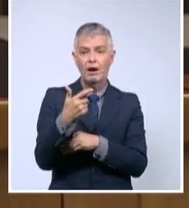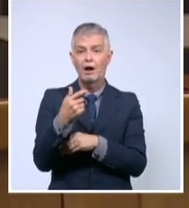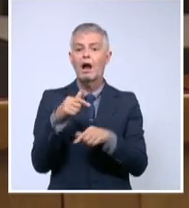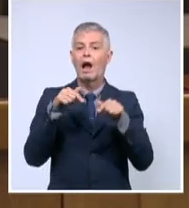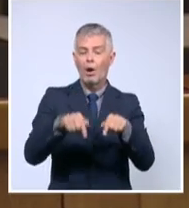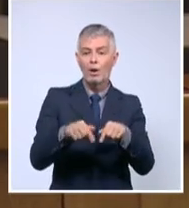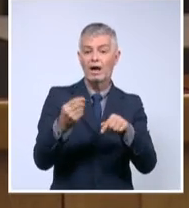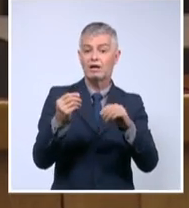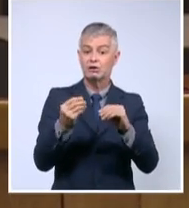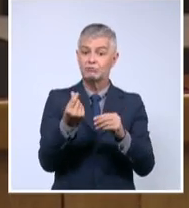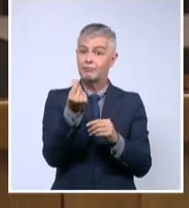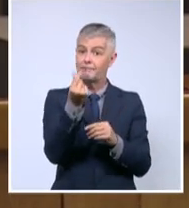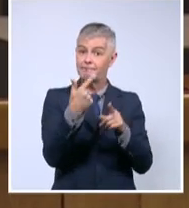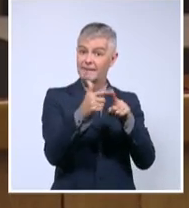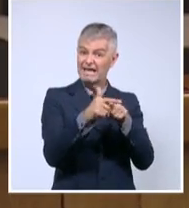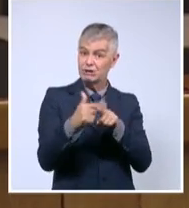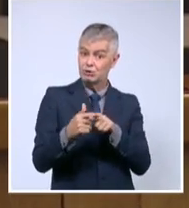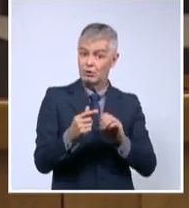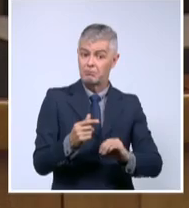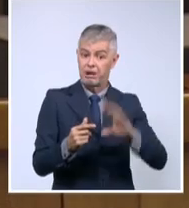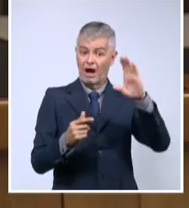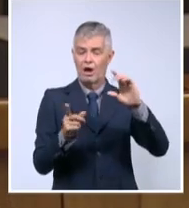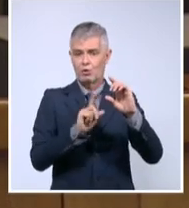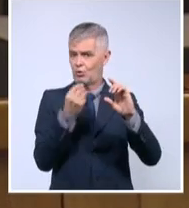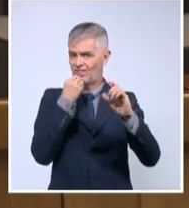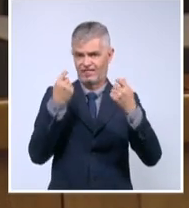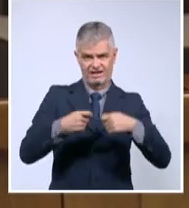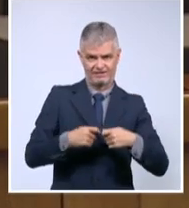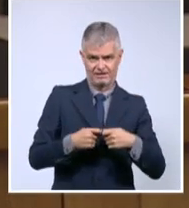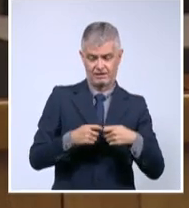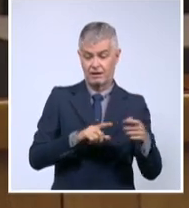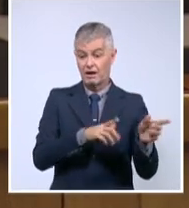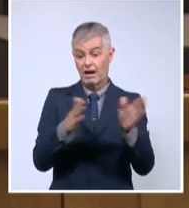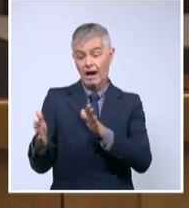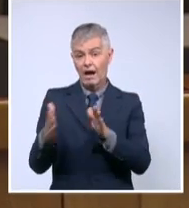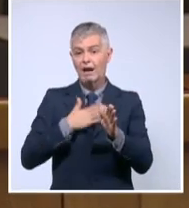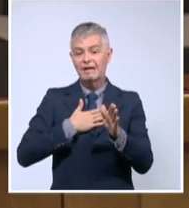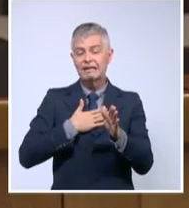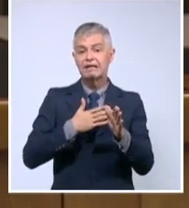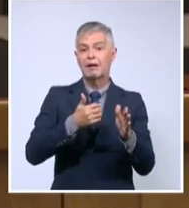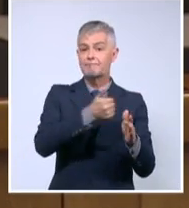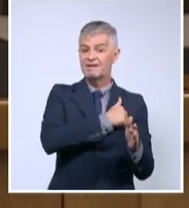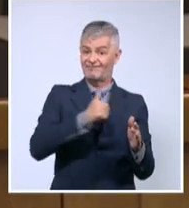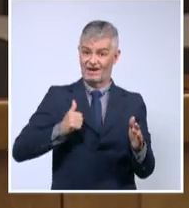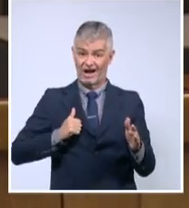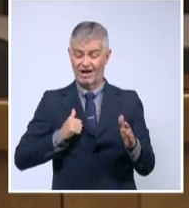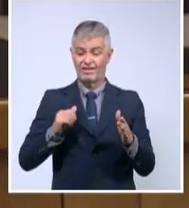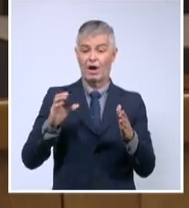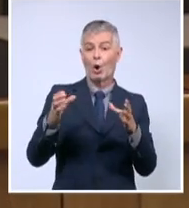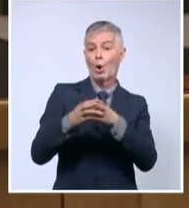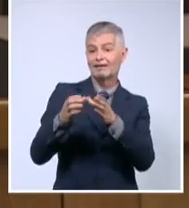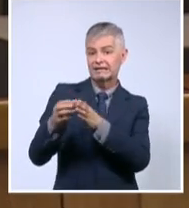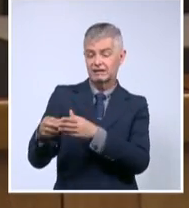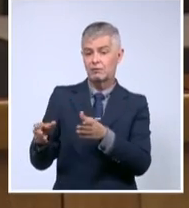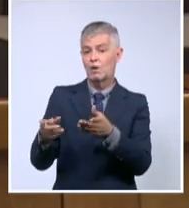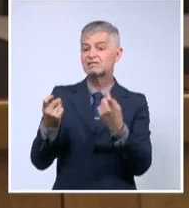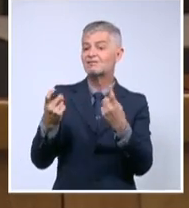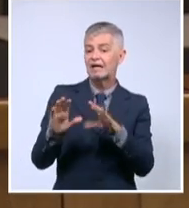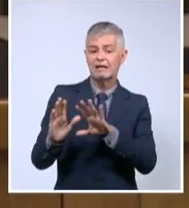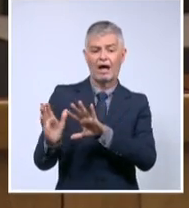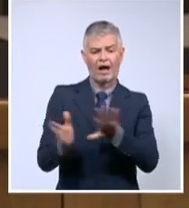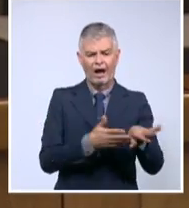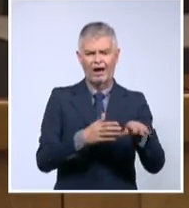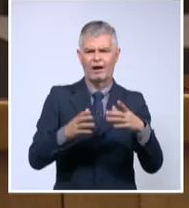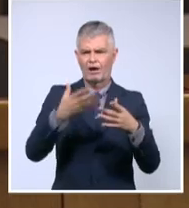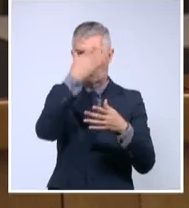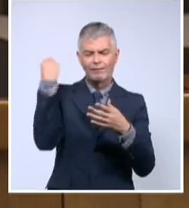precios. Convocamos también al necesario sector privado y cooperativo. Es preciso desterrar los egoísmos y la